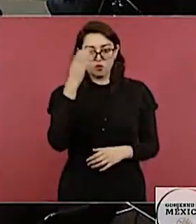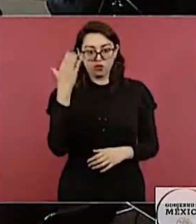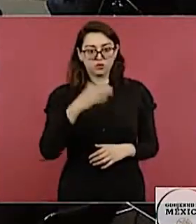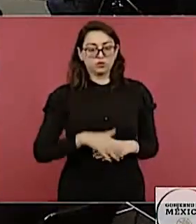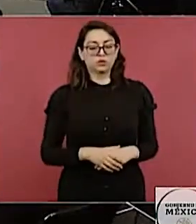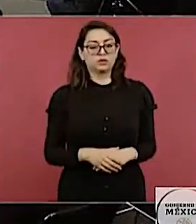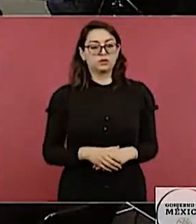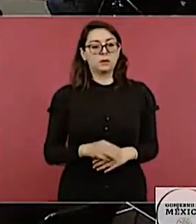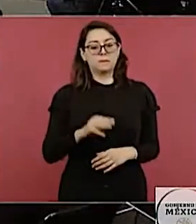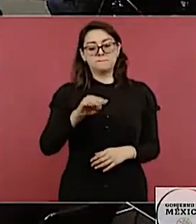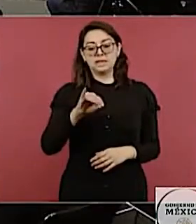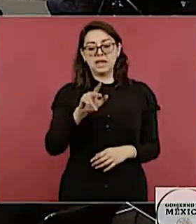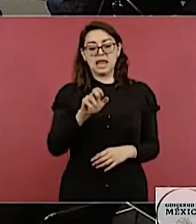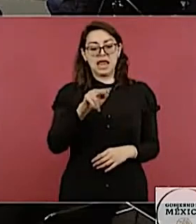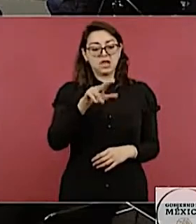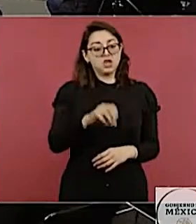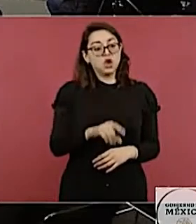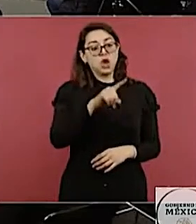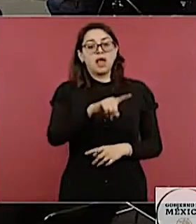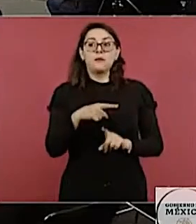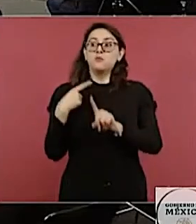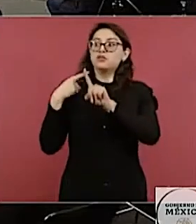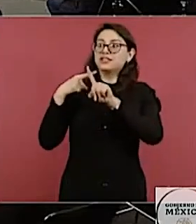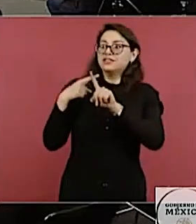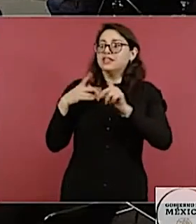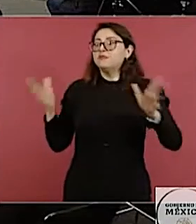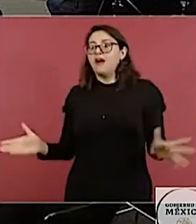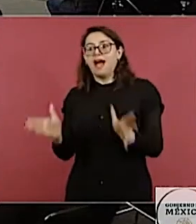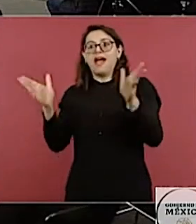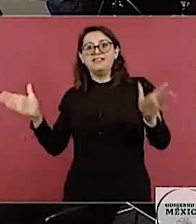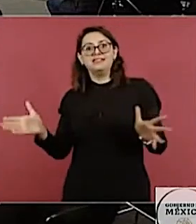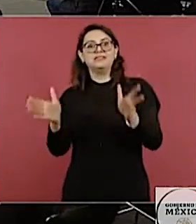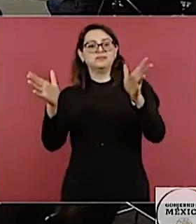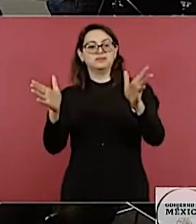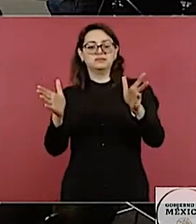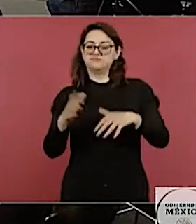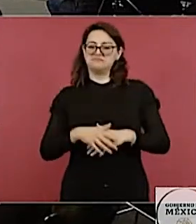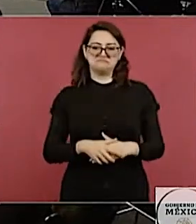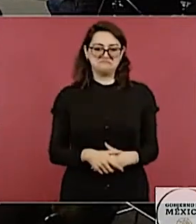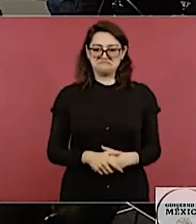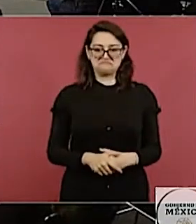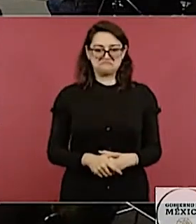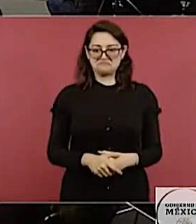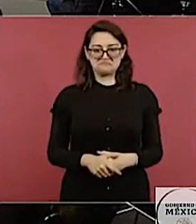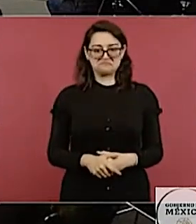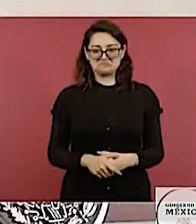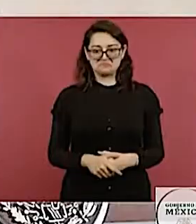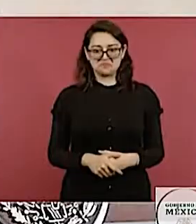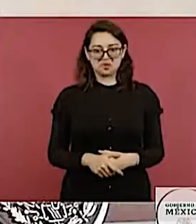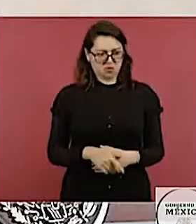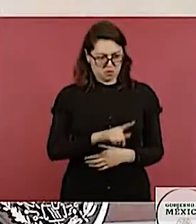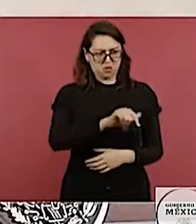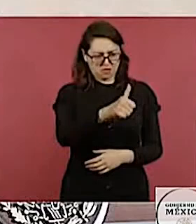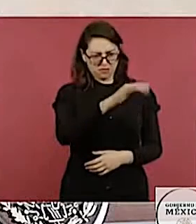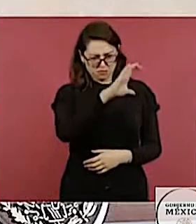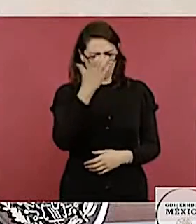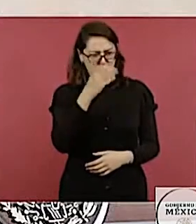de Milenio que sacó este un